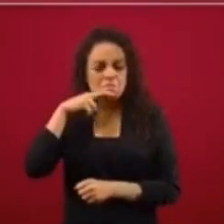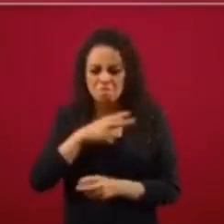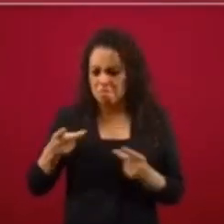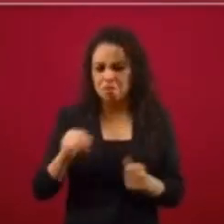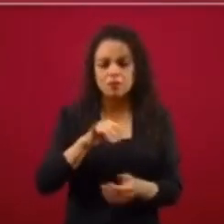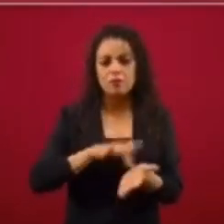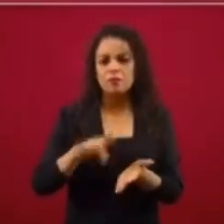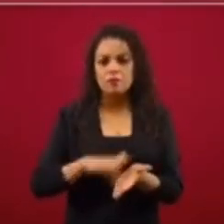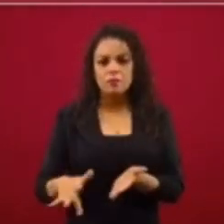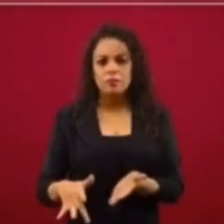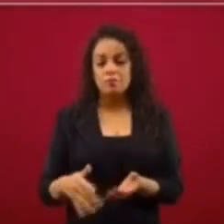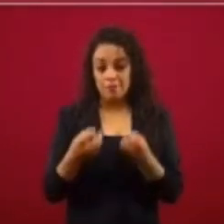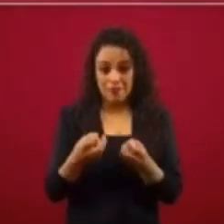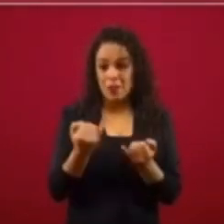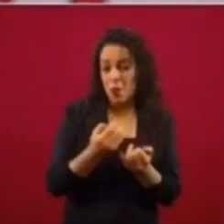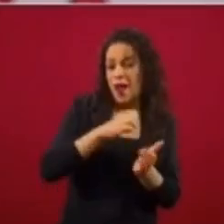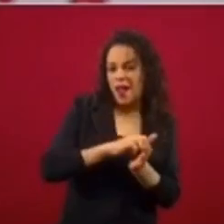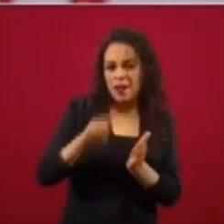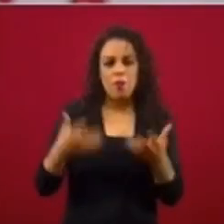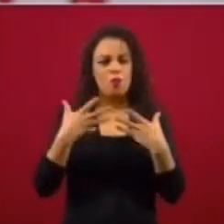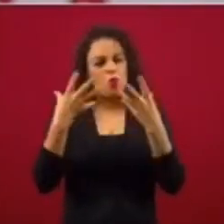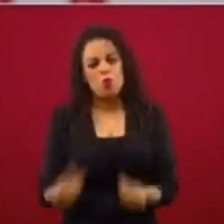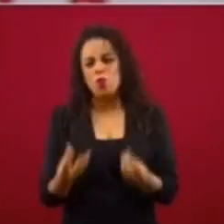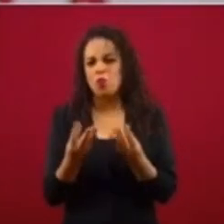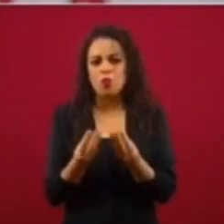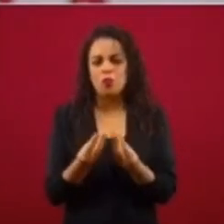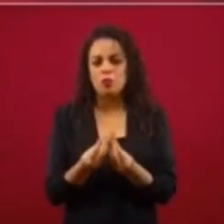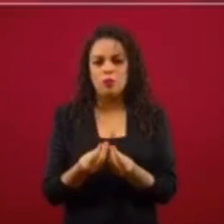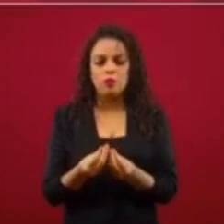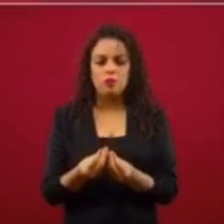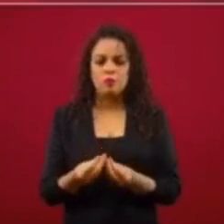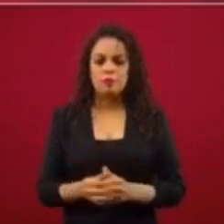ejemplos, muchos ejemplos. De gente